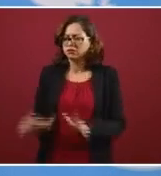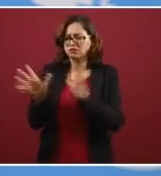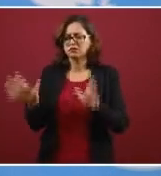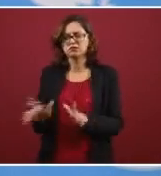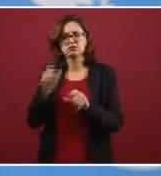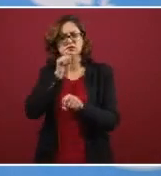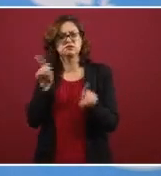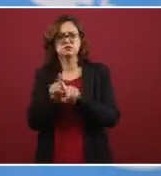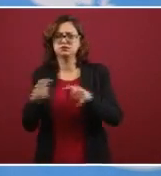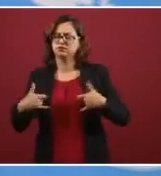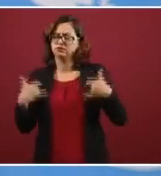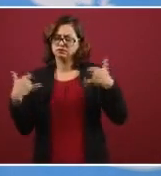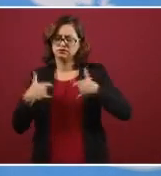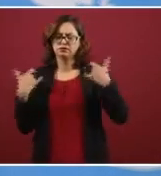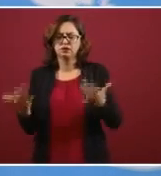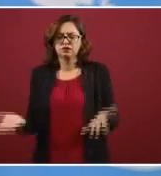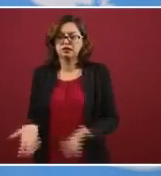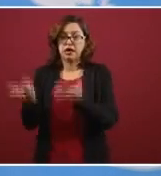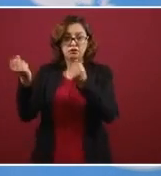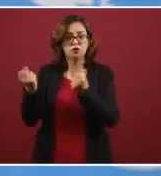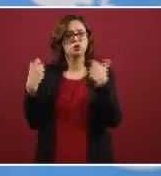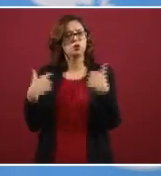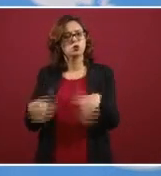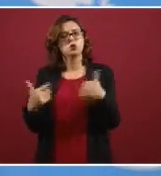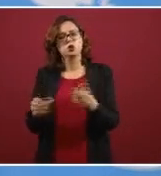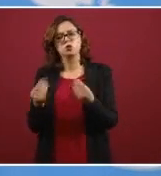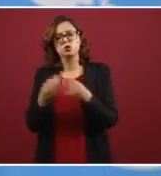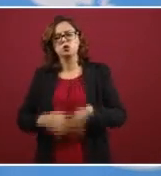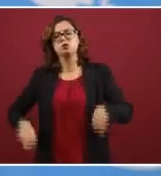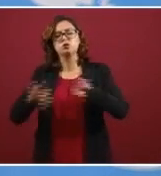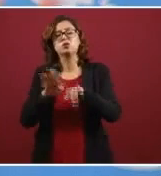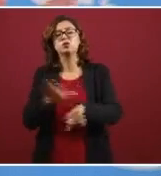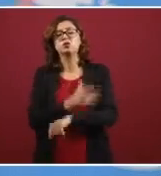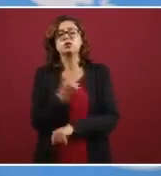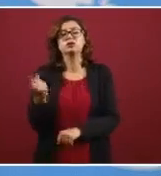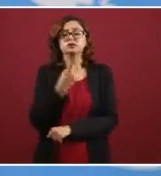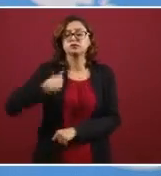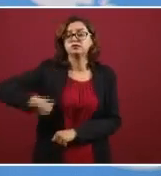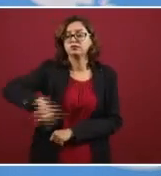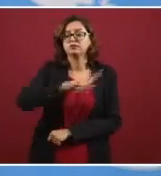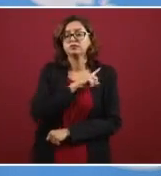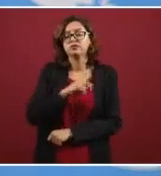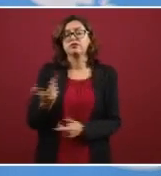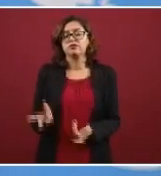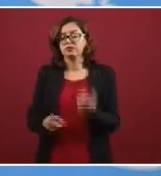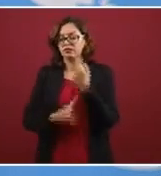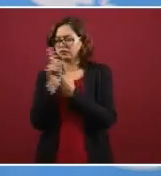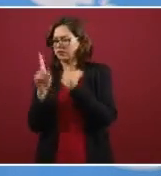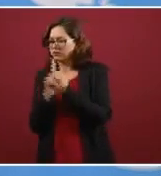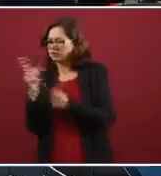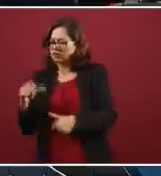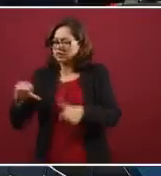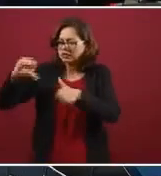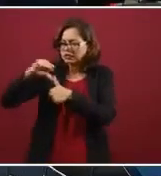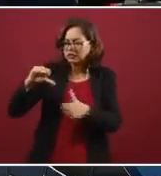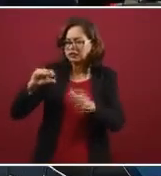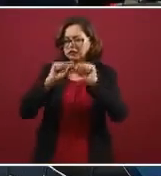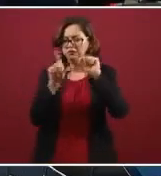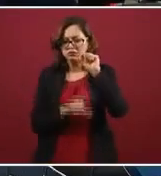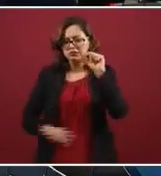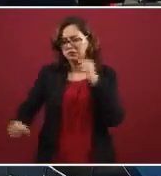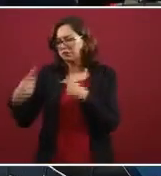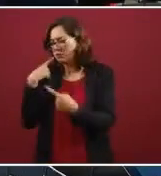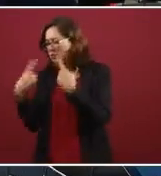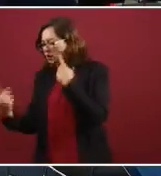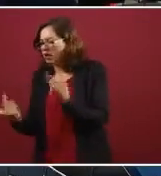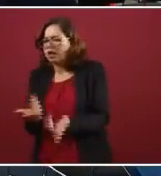nos parece fundamental rescatar a la juventud, porque si nosotros que estamos analizando el problema de Centroamérica y México, vemos que